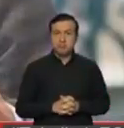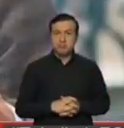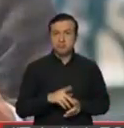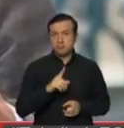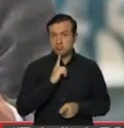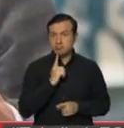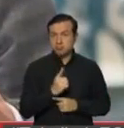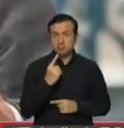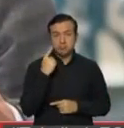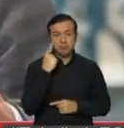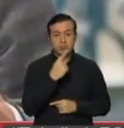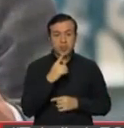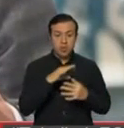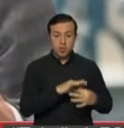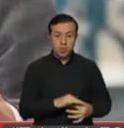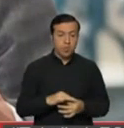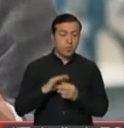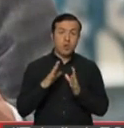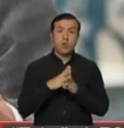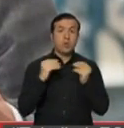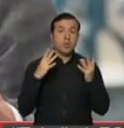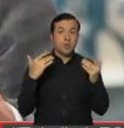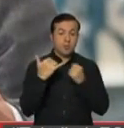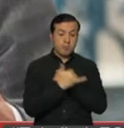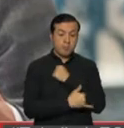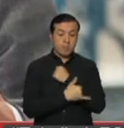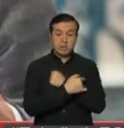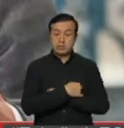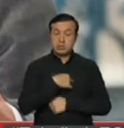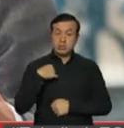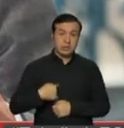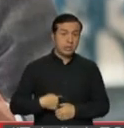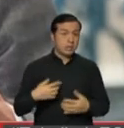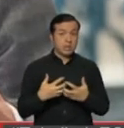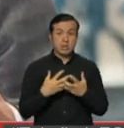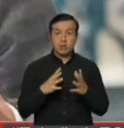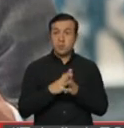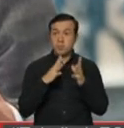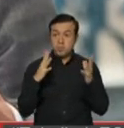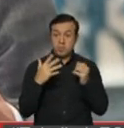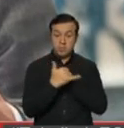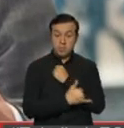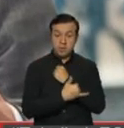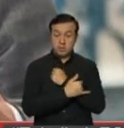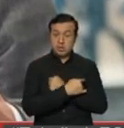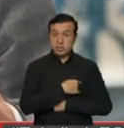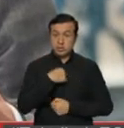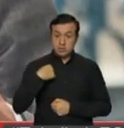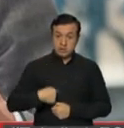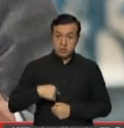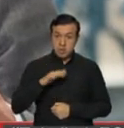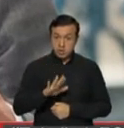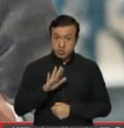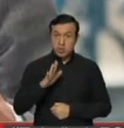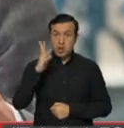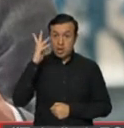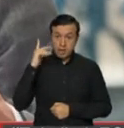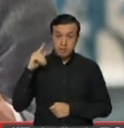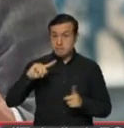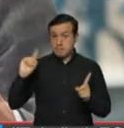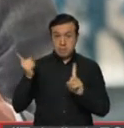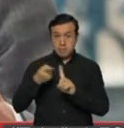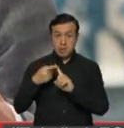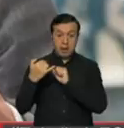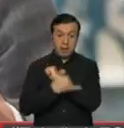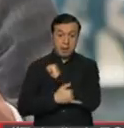la cooperación es amplia. Con China tenemos una excelente relación. China es el país que pues soportó y tuvo que enfrentar